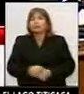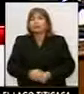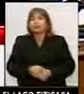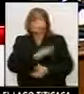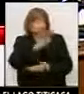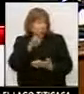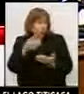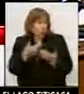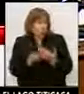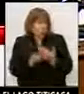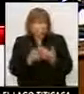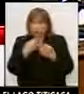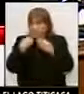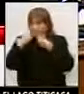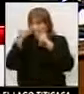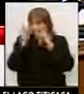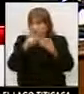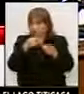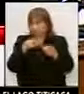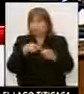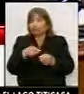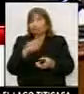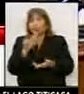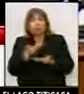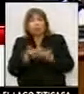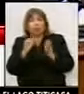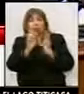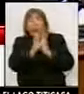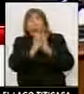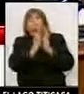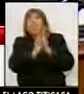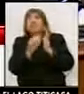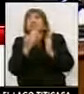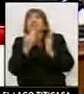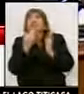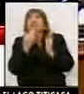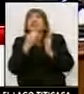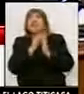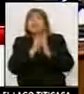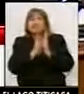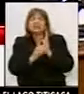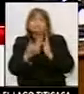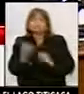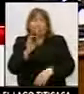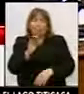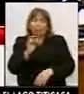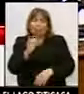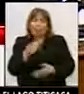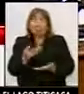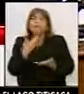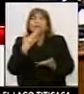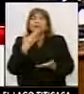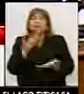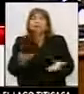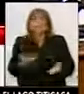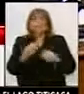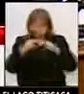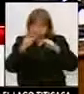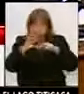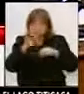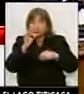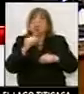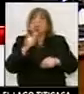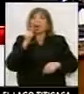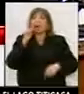Liu, yachtanchikman, huellasonchik. Pim chay estatutunta cambiarja chay bancota, chay mantam jallarira presidenta,